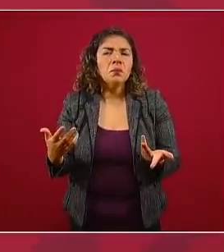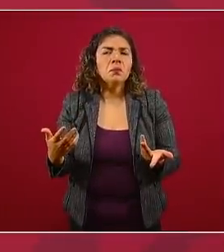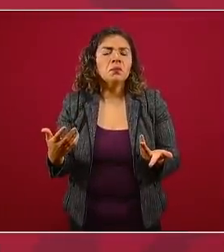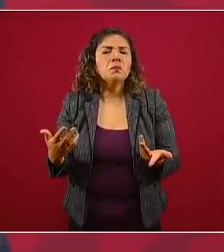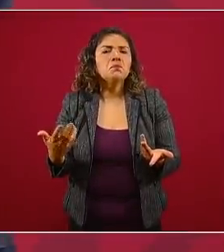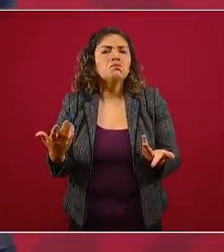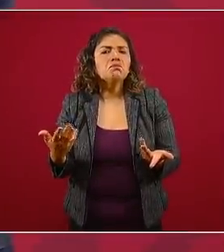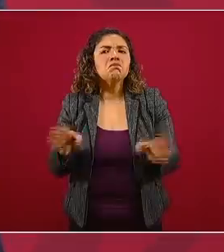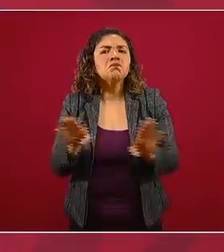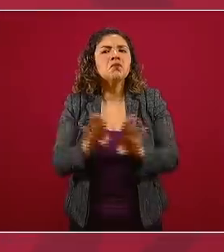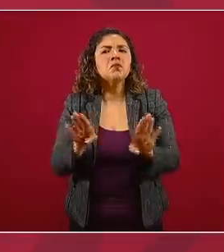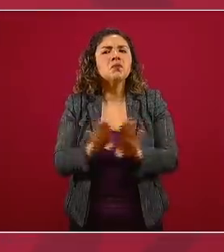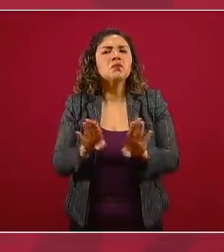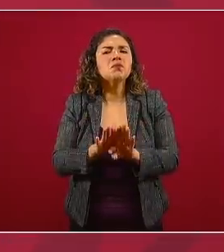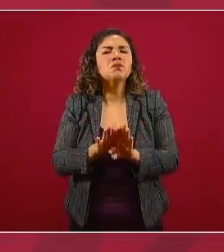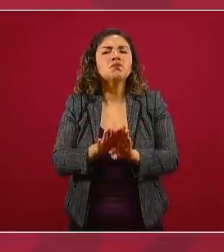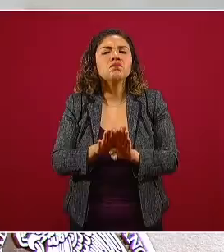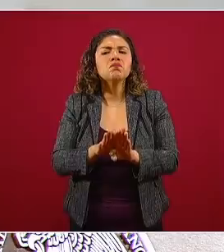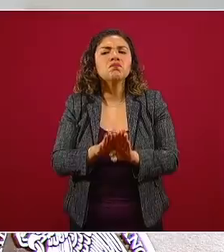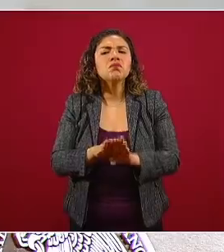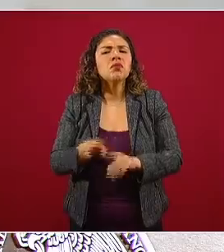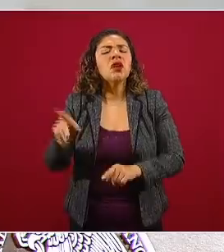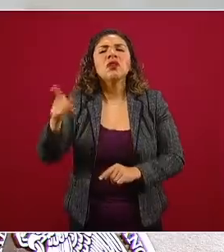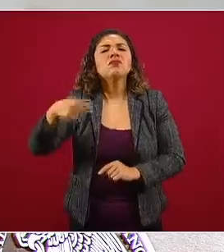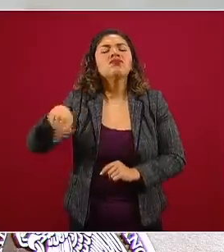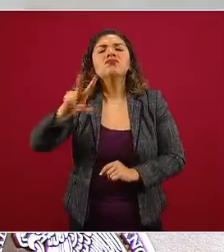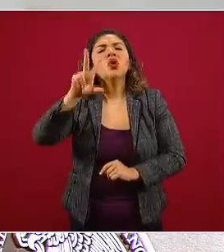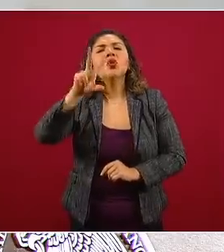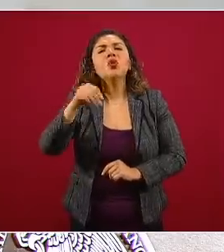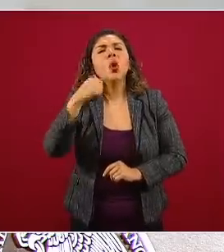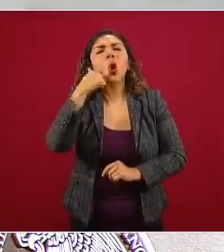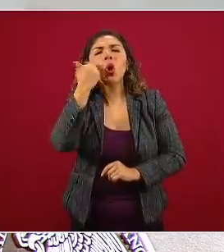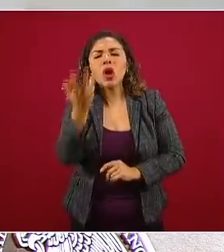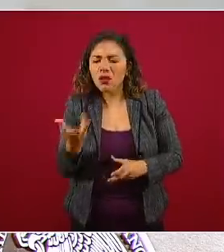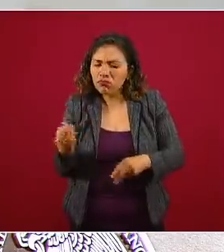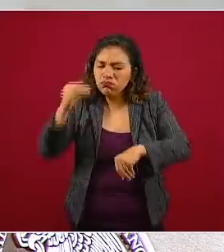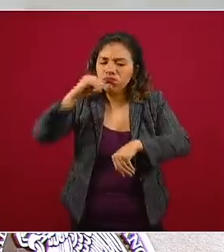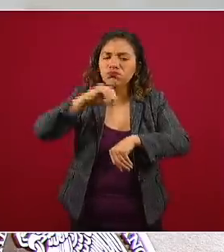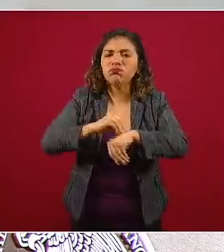no se quiso incluir